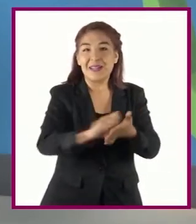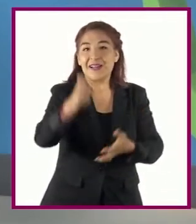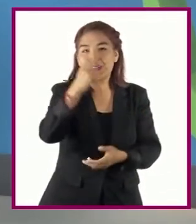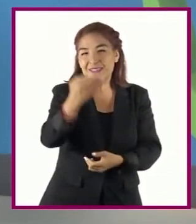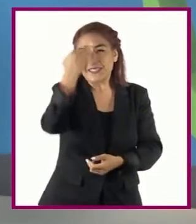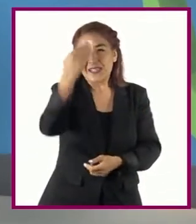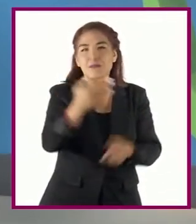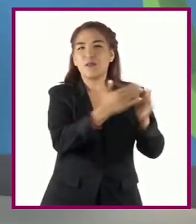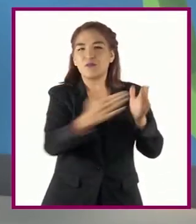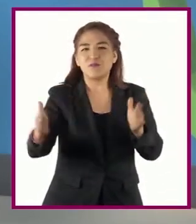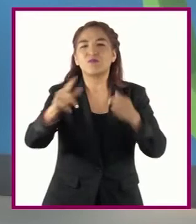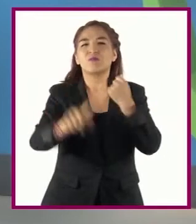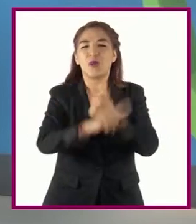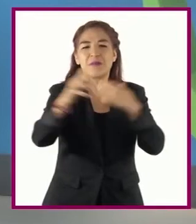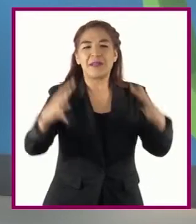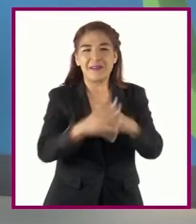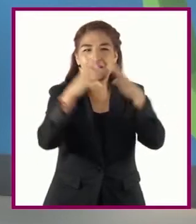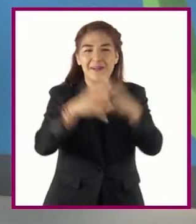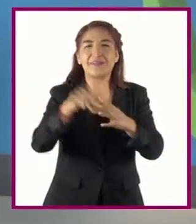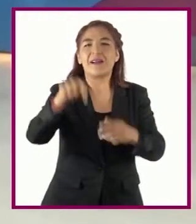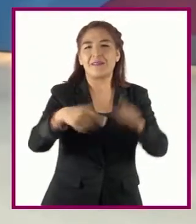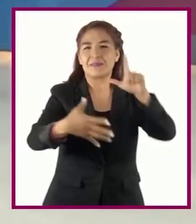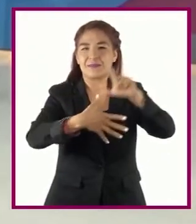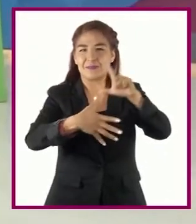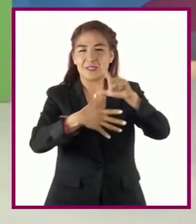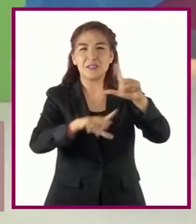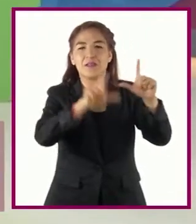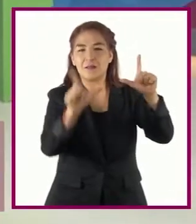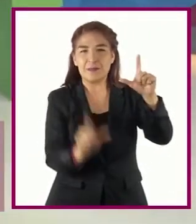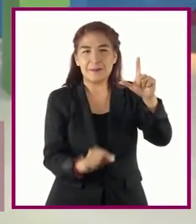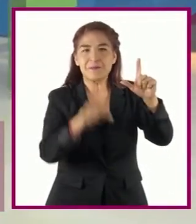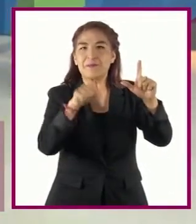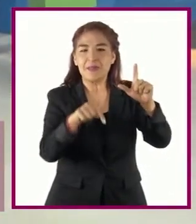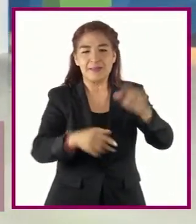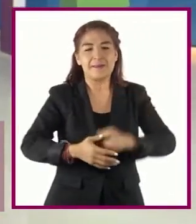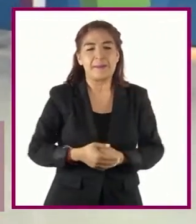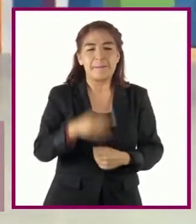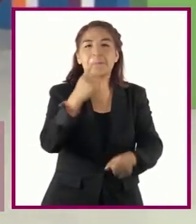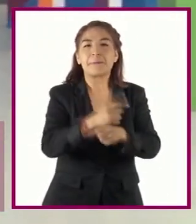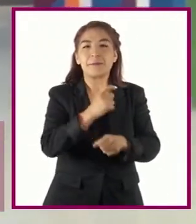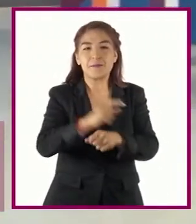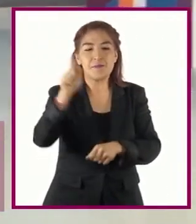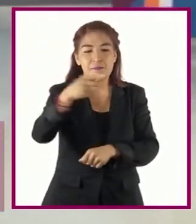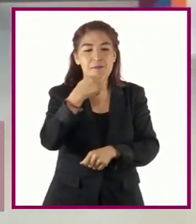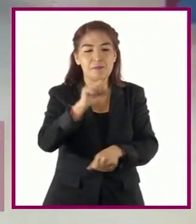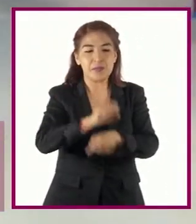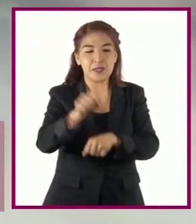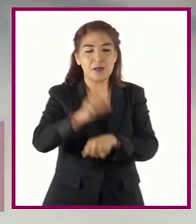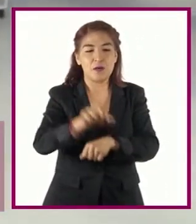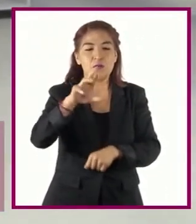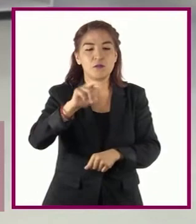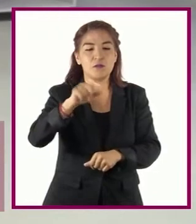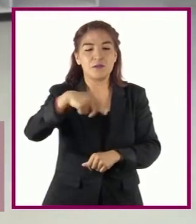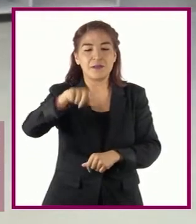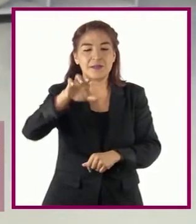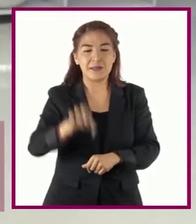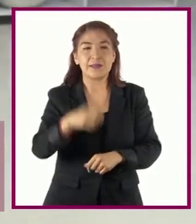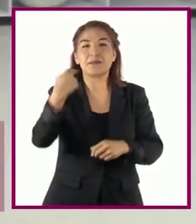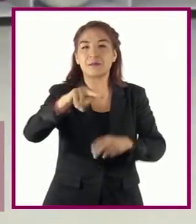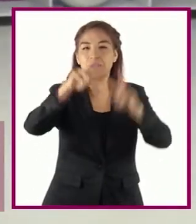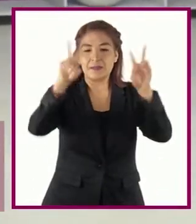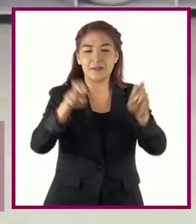contexto de las guerrillas en Centroamérica. El primero es del salvadoreño Roque Dalton,